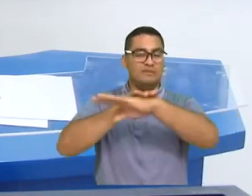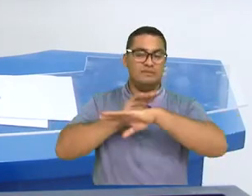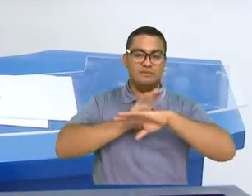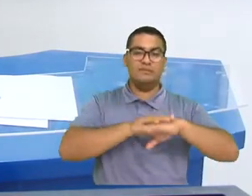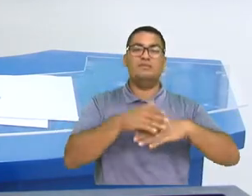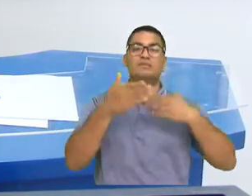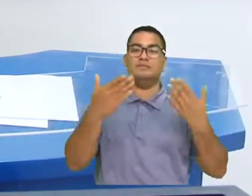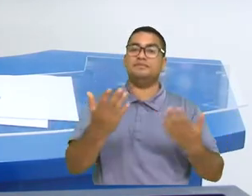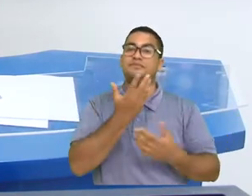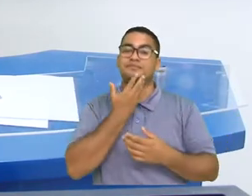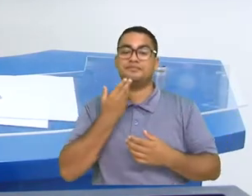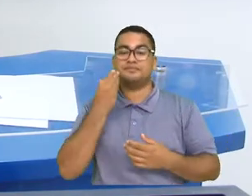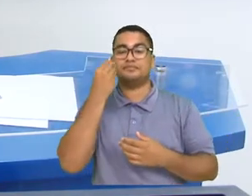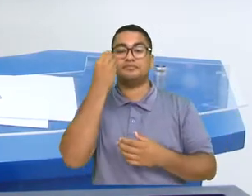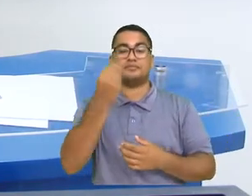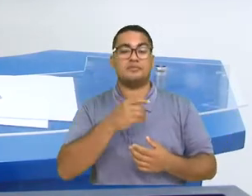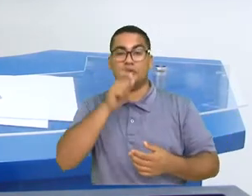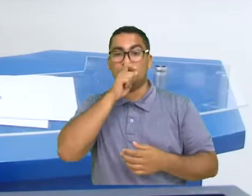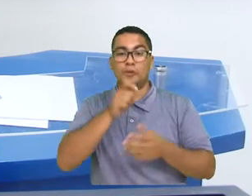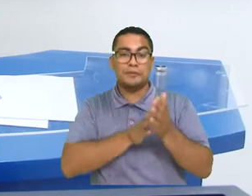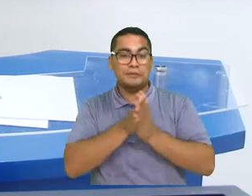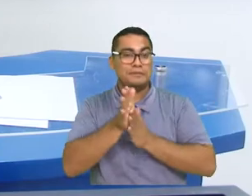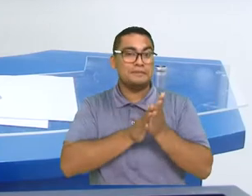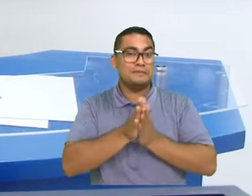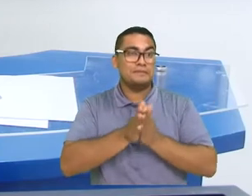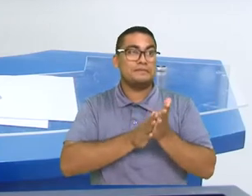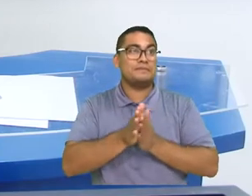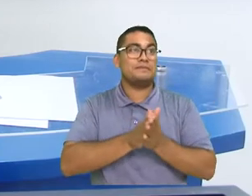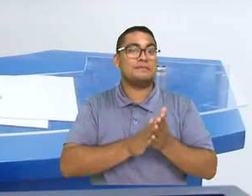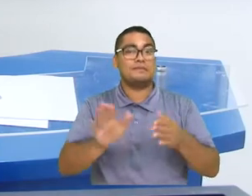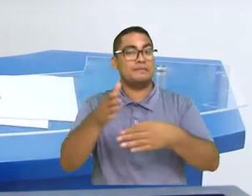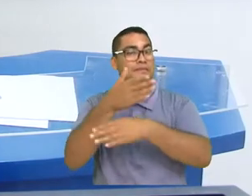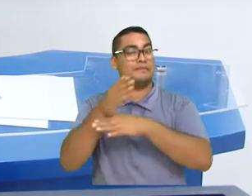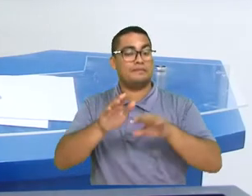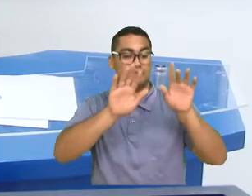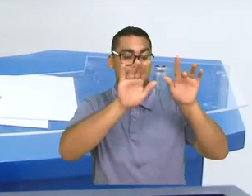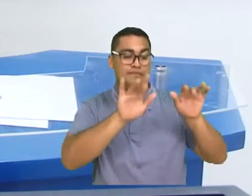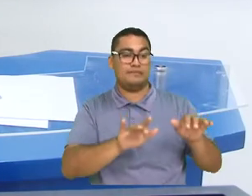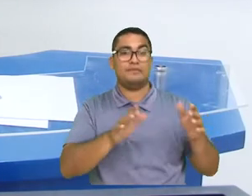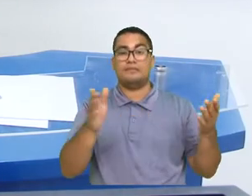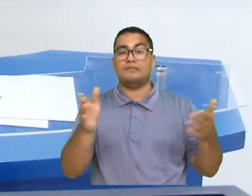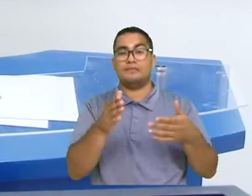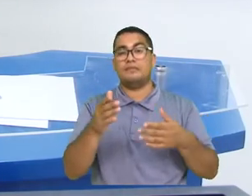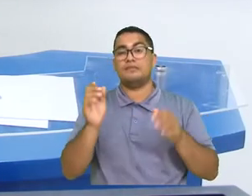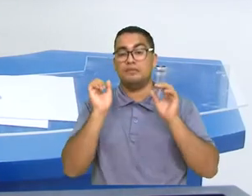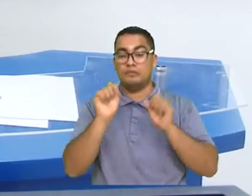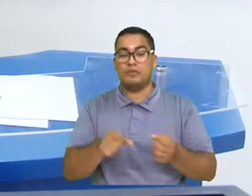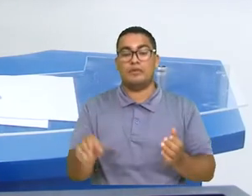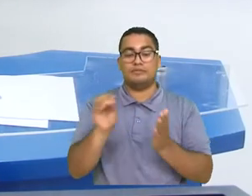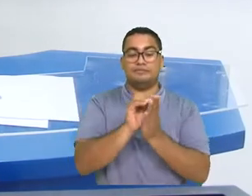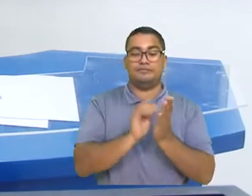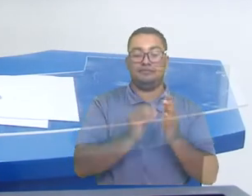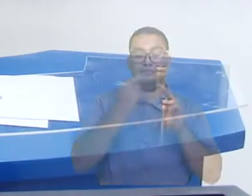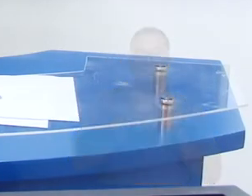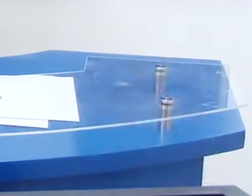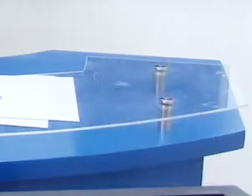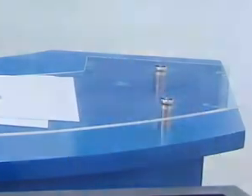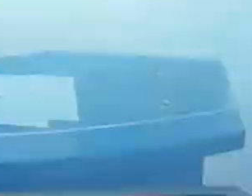para que los jóvenes interesados se acerquen a las redes sociales del movimiento y puedan inscribirse.